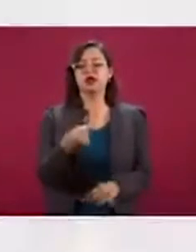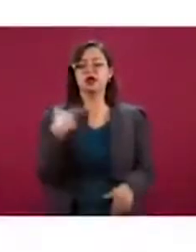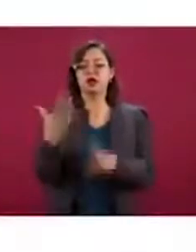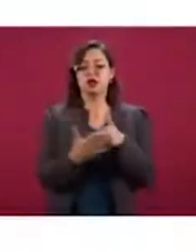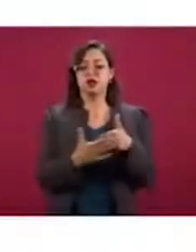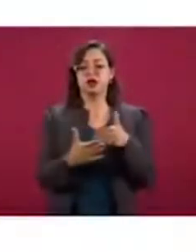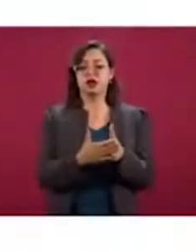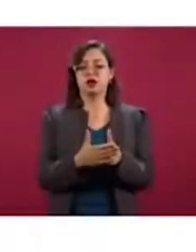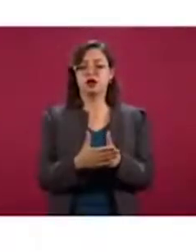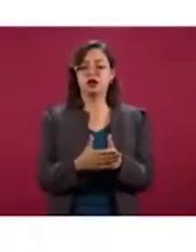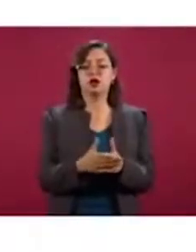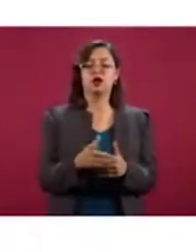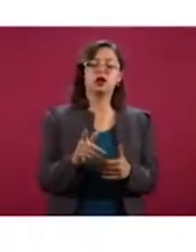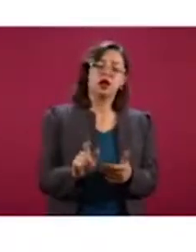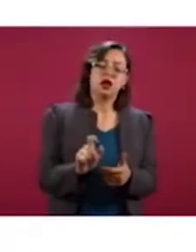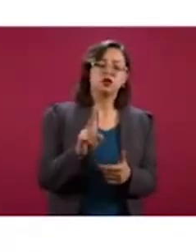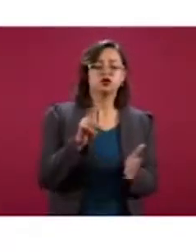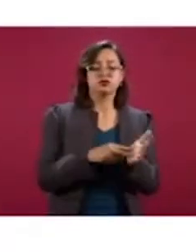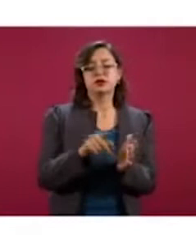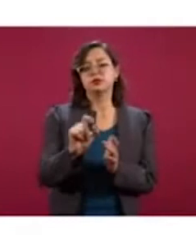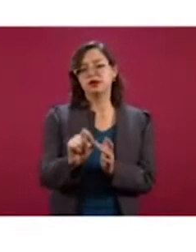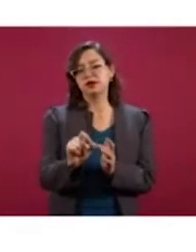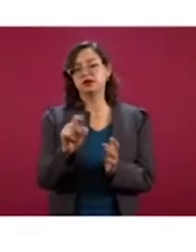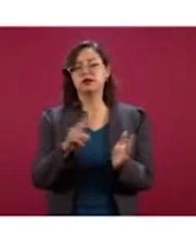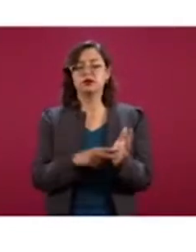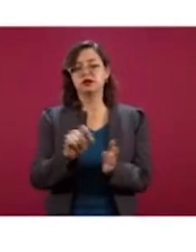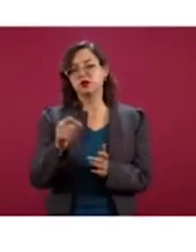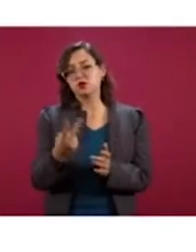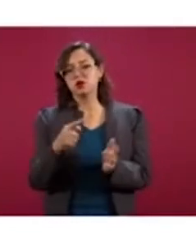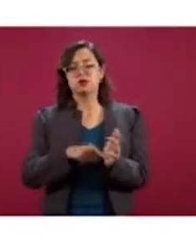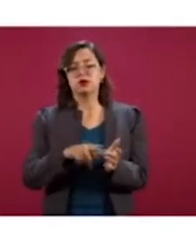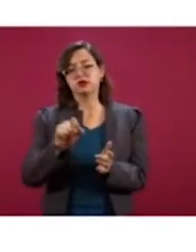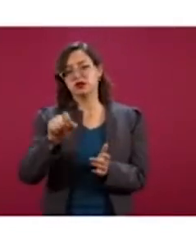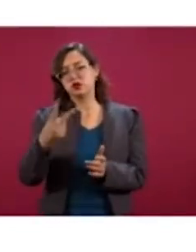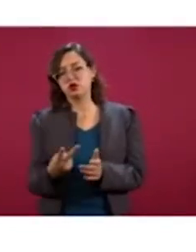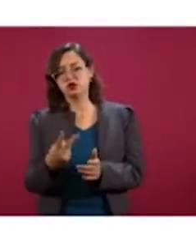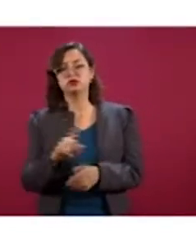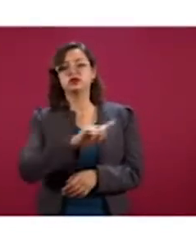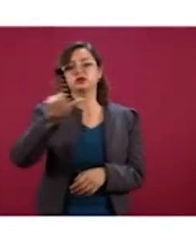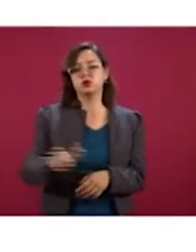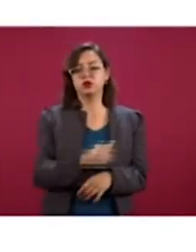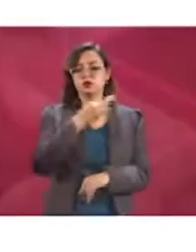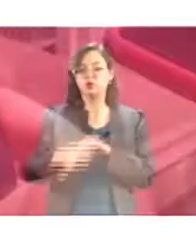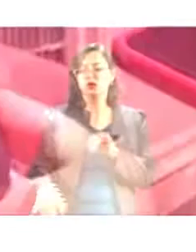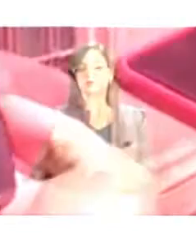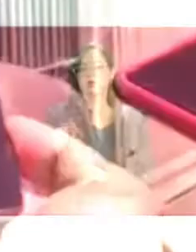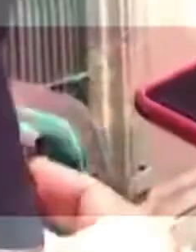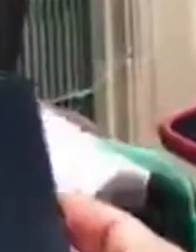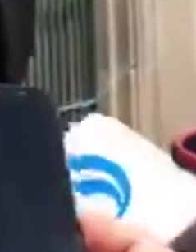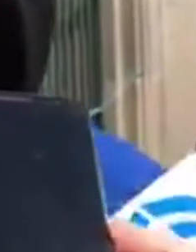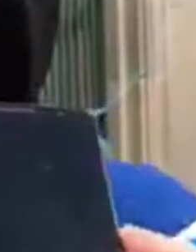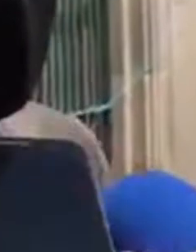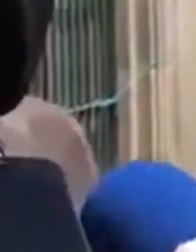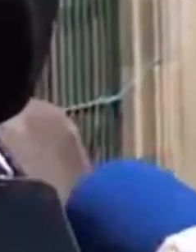presidente Andrés Manuel López Obrador presentará un nuevo plan de reactivación económica, muy necesario debido a la pandemia de COVID-19. El